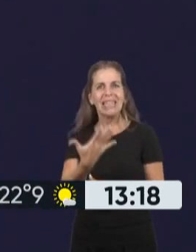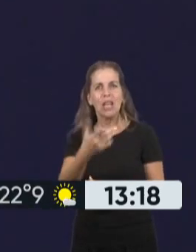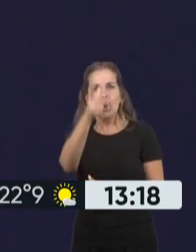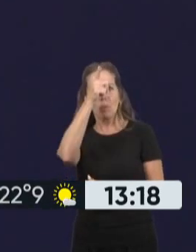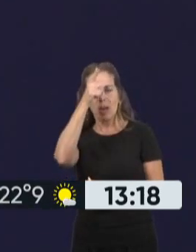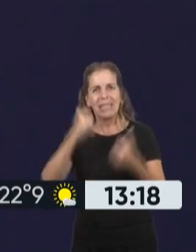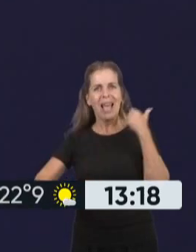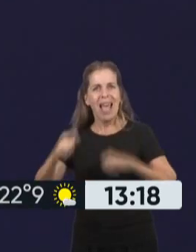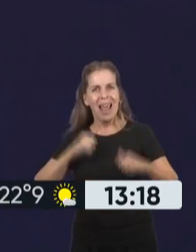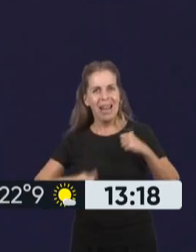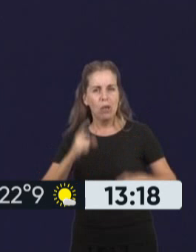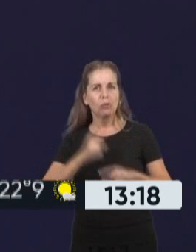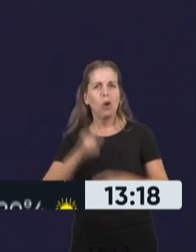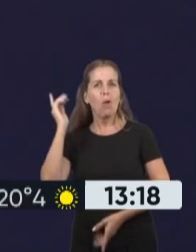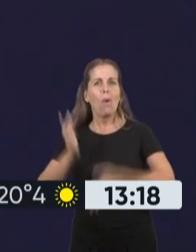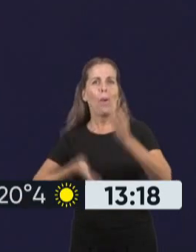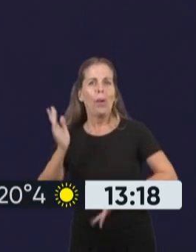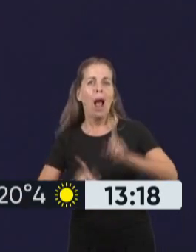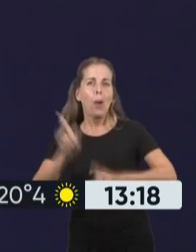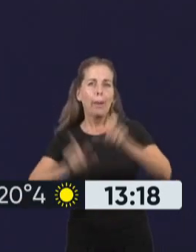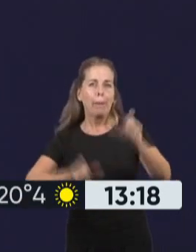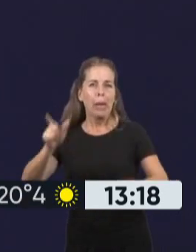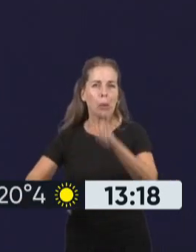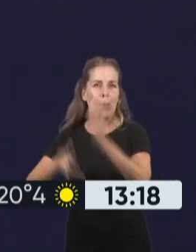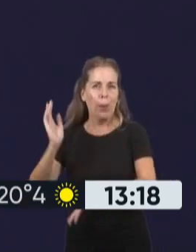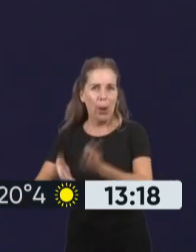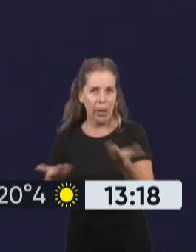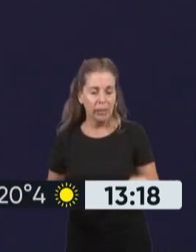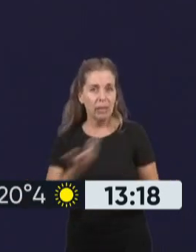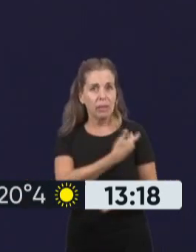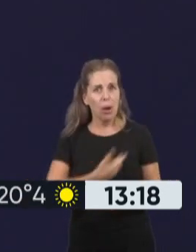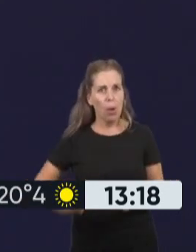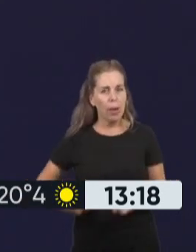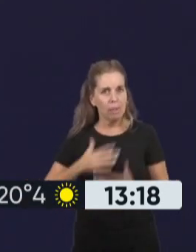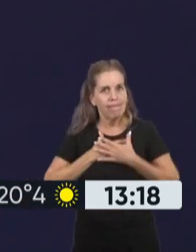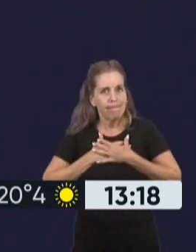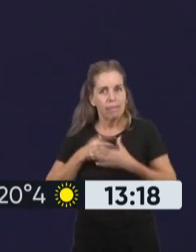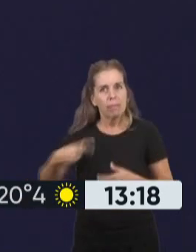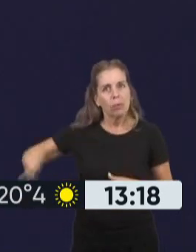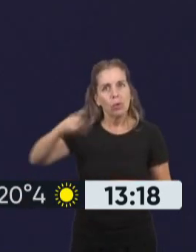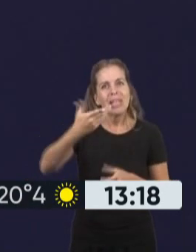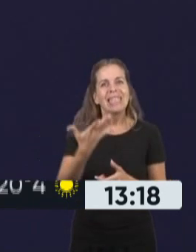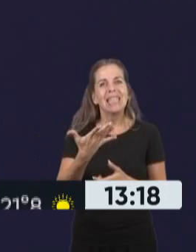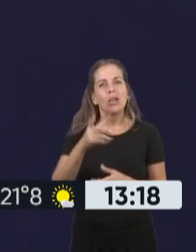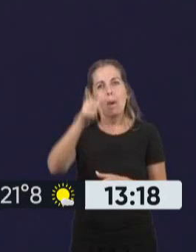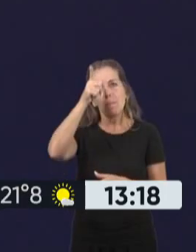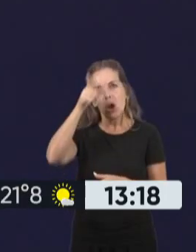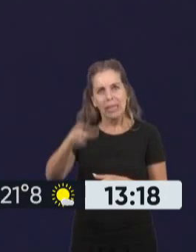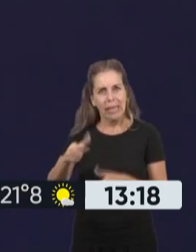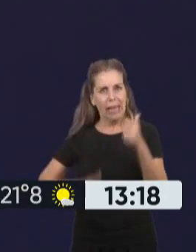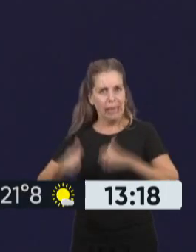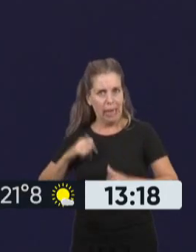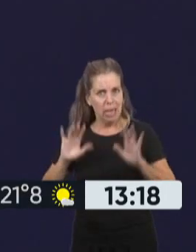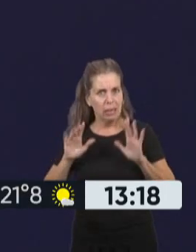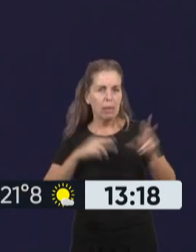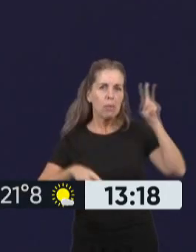violencia de algunos lúmpenes. El gobierno se solidariza con ellos y está trabajando para poner a los